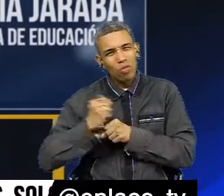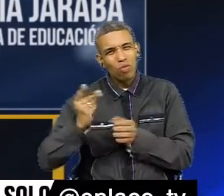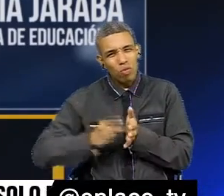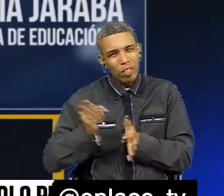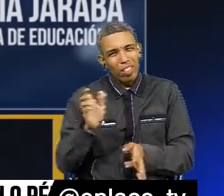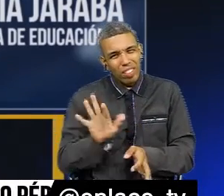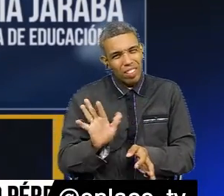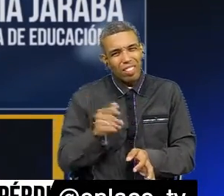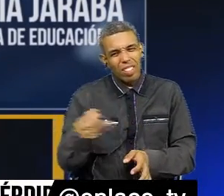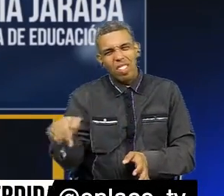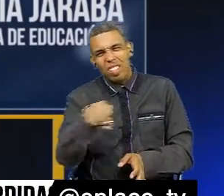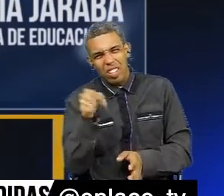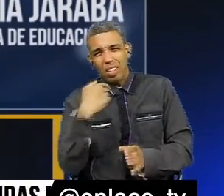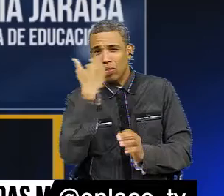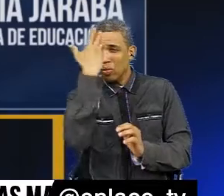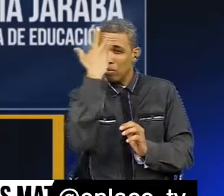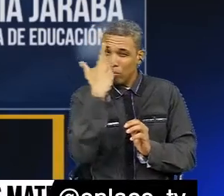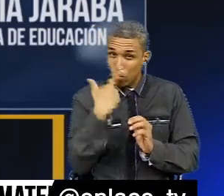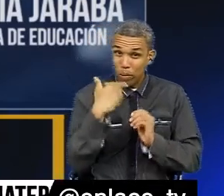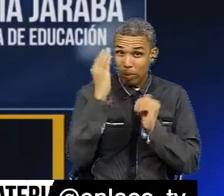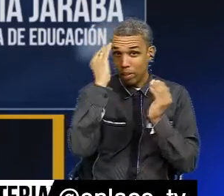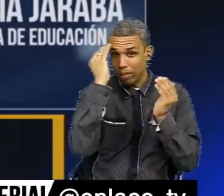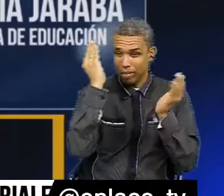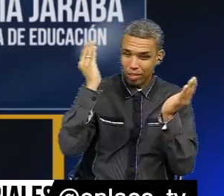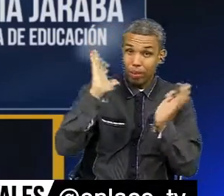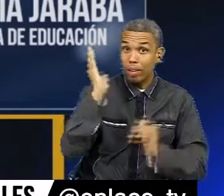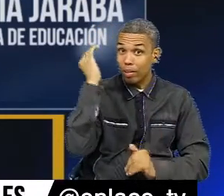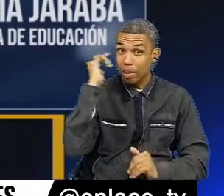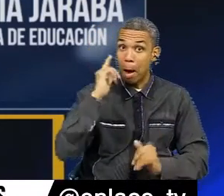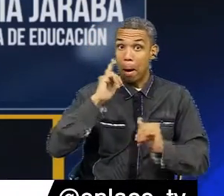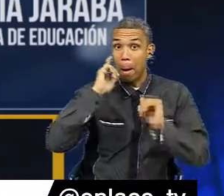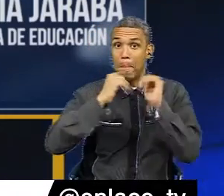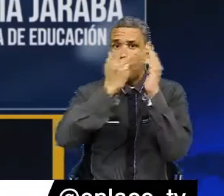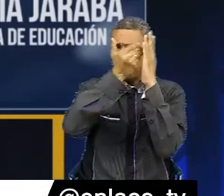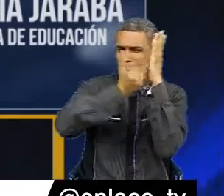instituciones se les otorga debido a que subieron el índice